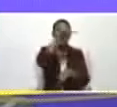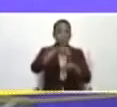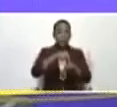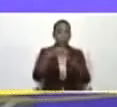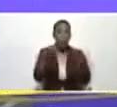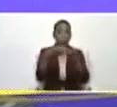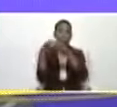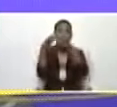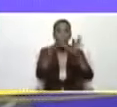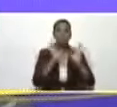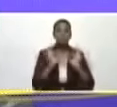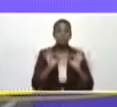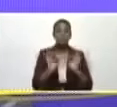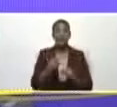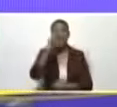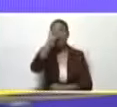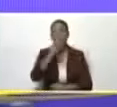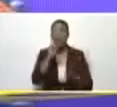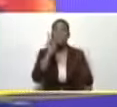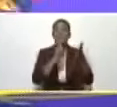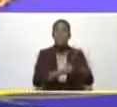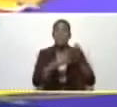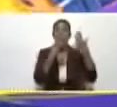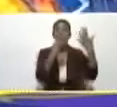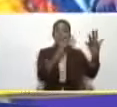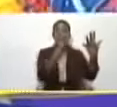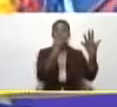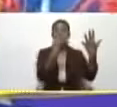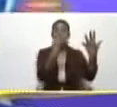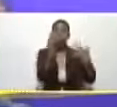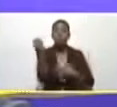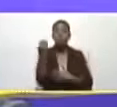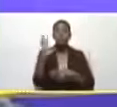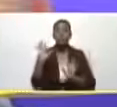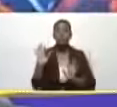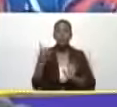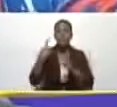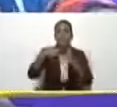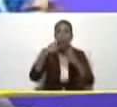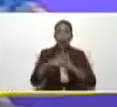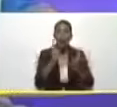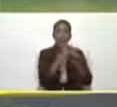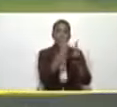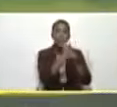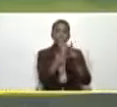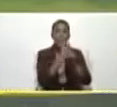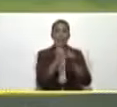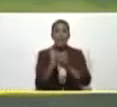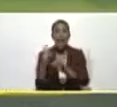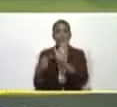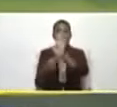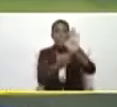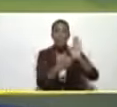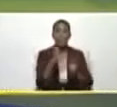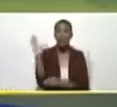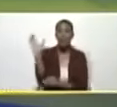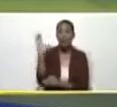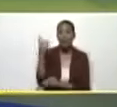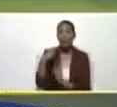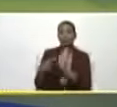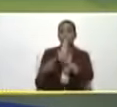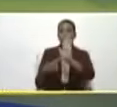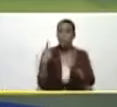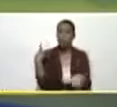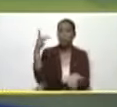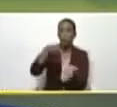béisbol en el año 1980 participé en varios nacionales de béisbol representando a Caracas